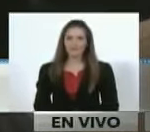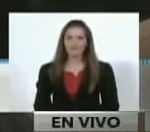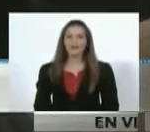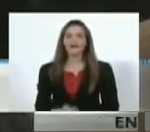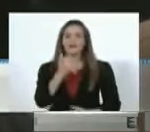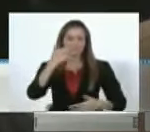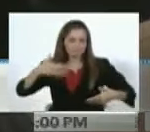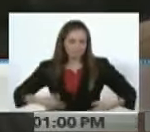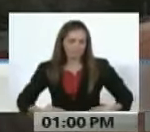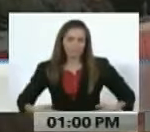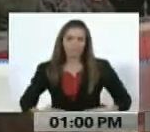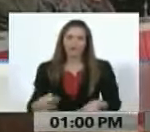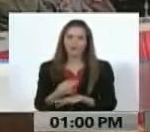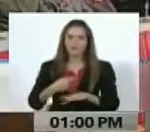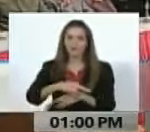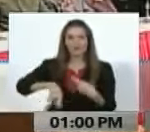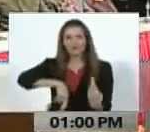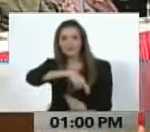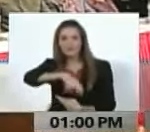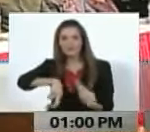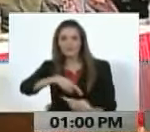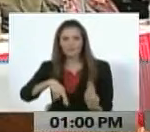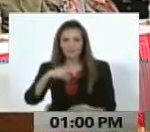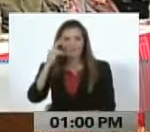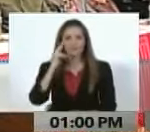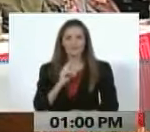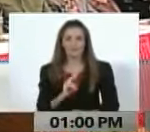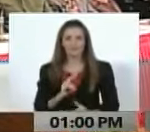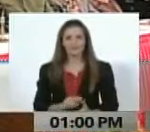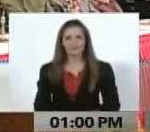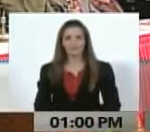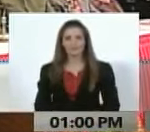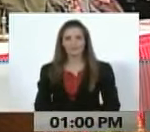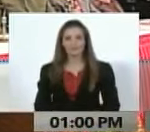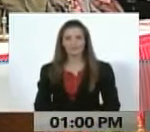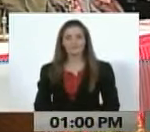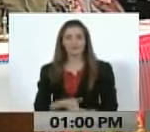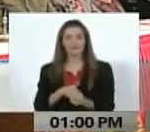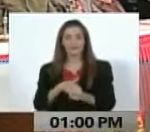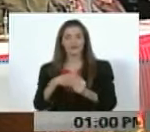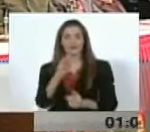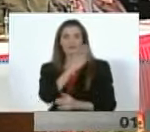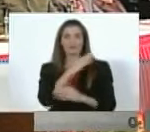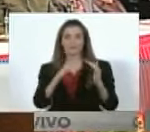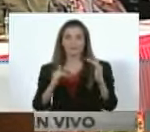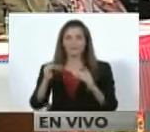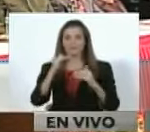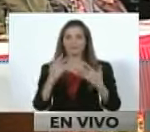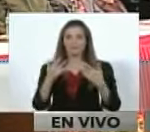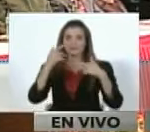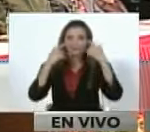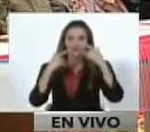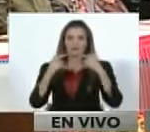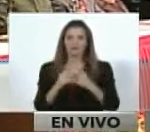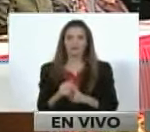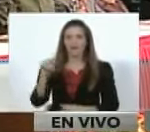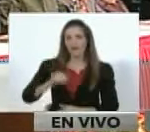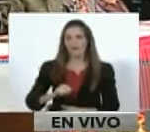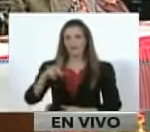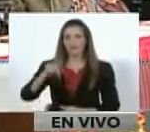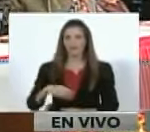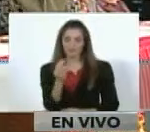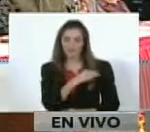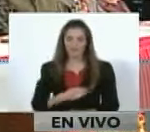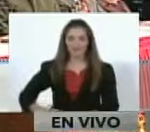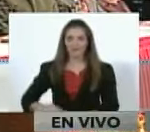del esfuerzo del gobierno revolucionario y bolivariano, presidido por el comandante supremo, Y aquí con el